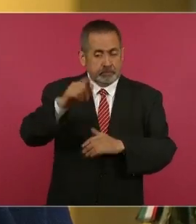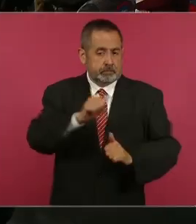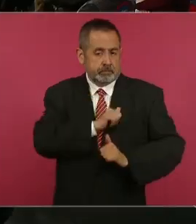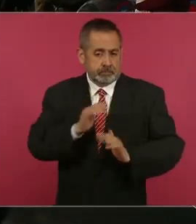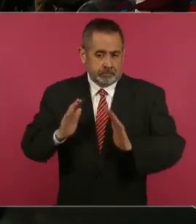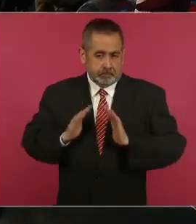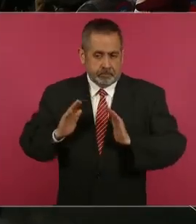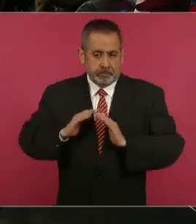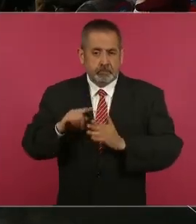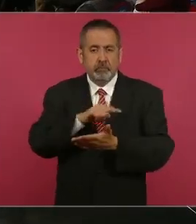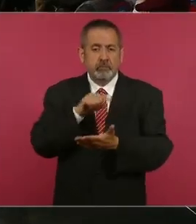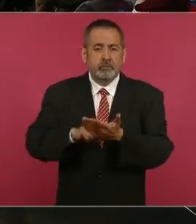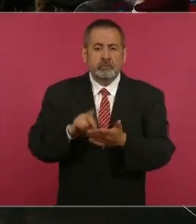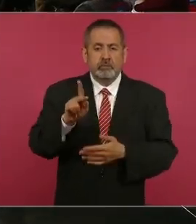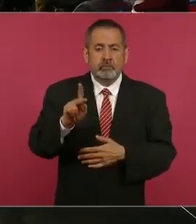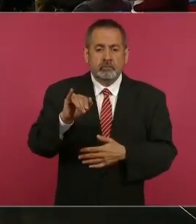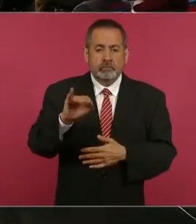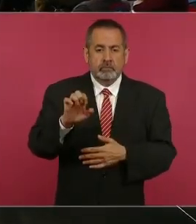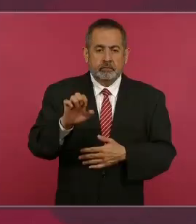de Pie de la Cuesta,